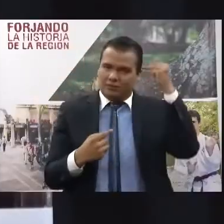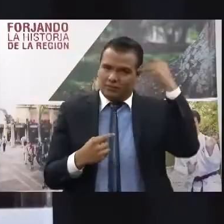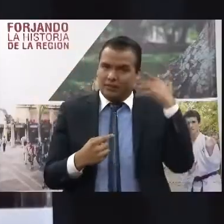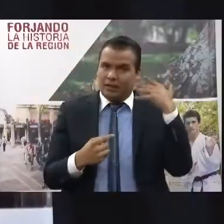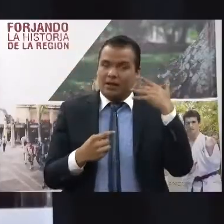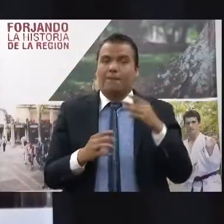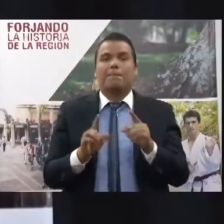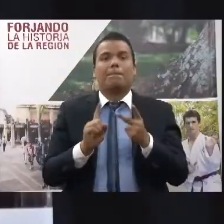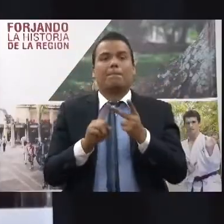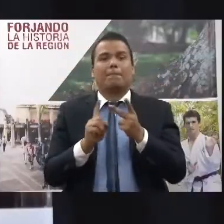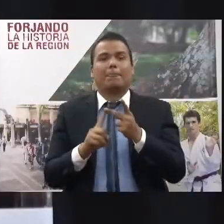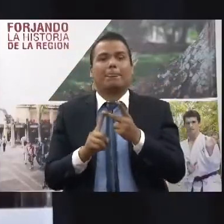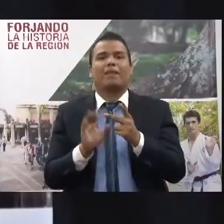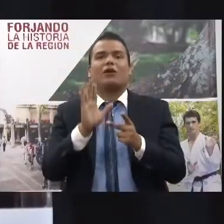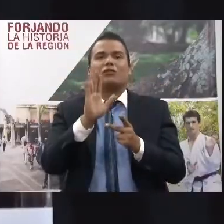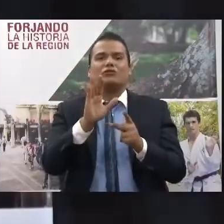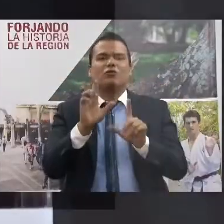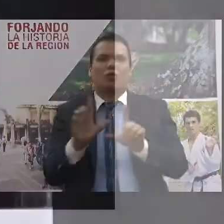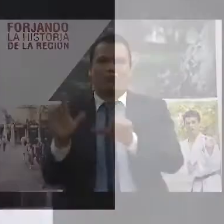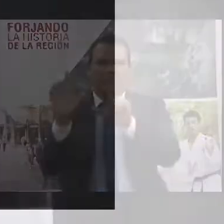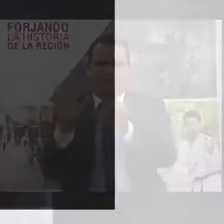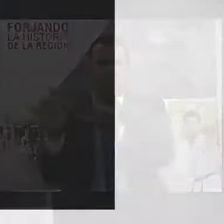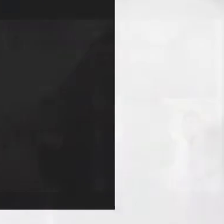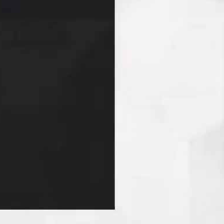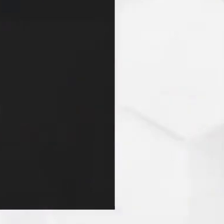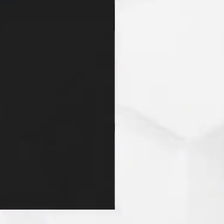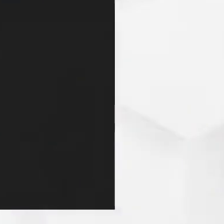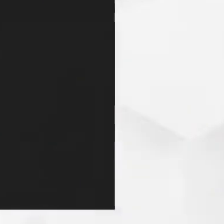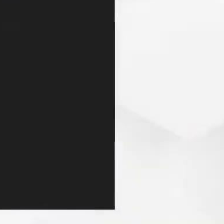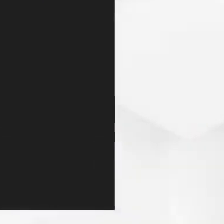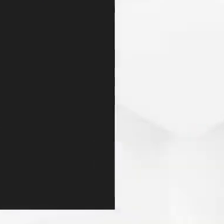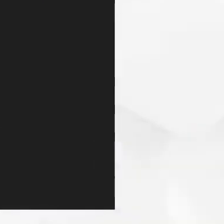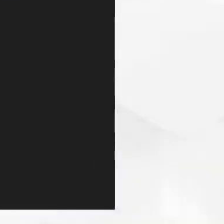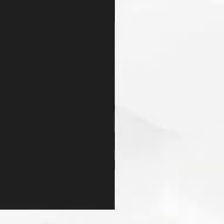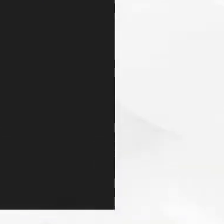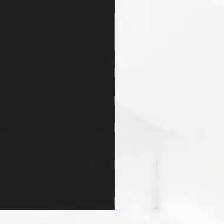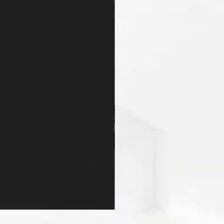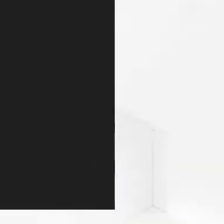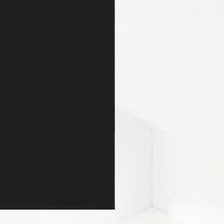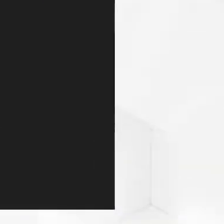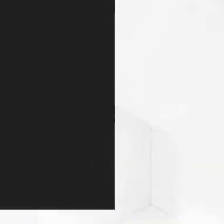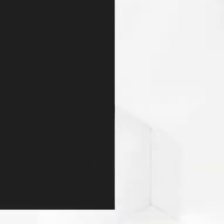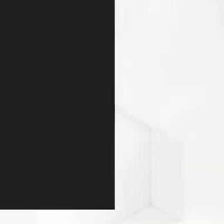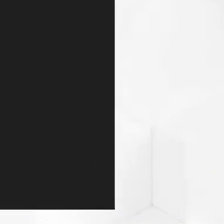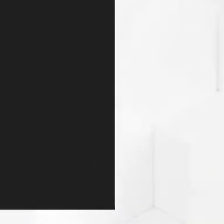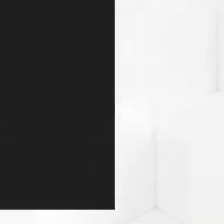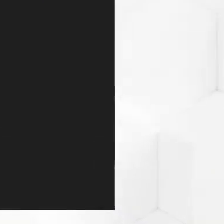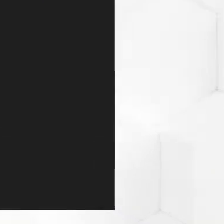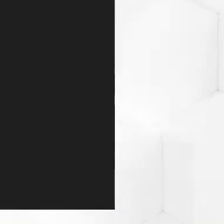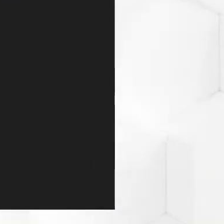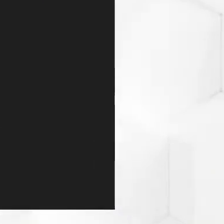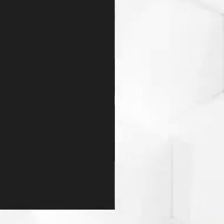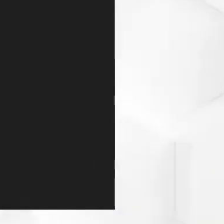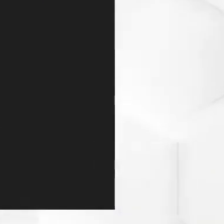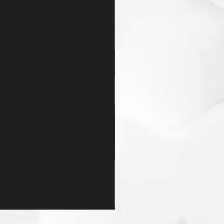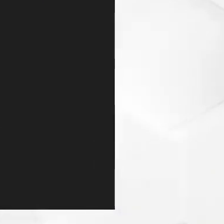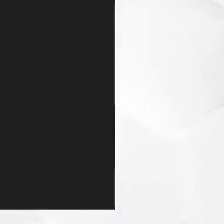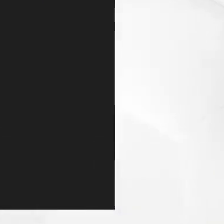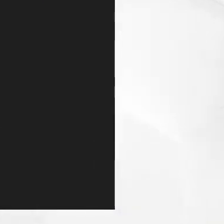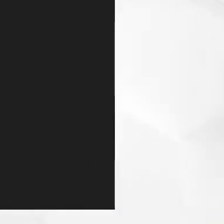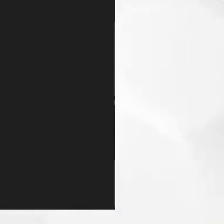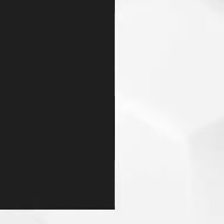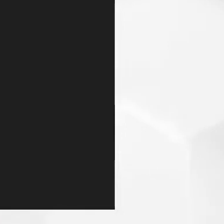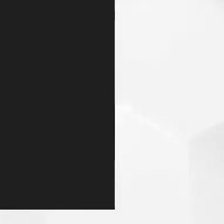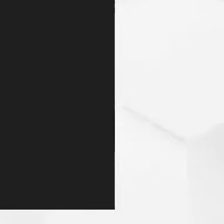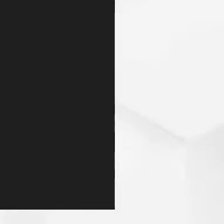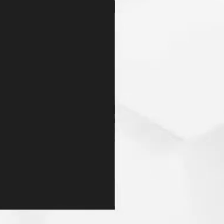birretes. Lo pueden hacer en el momento de la toma de juramento. En el momento de la toma de juramento,